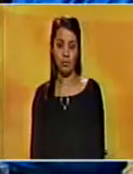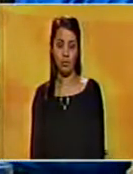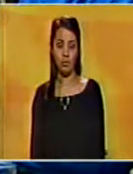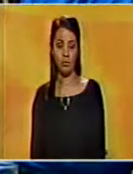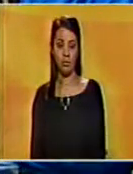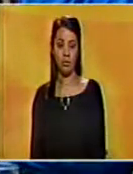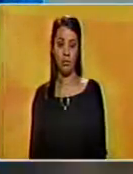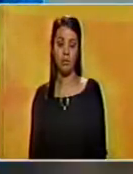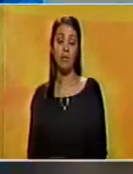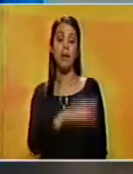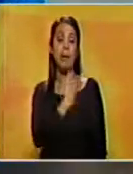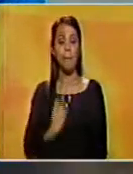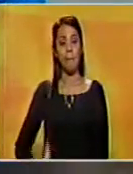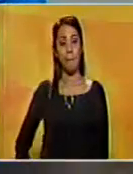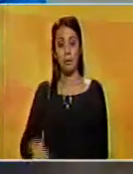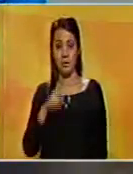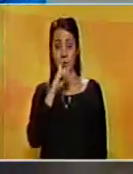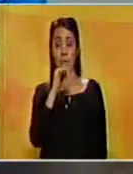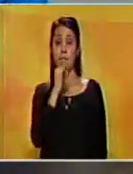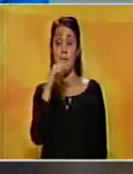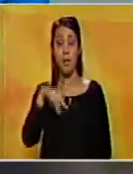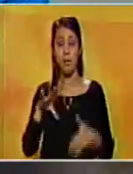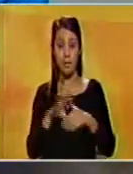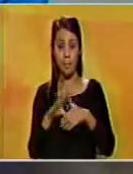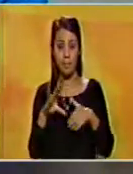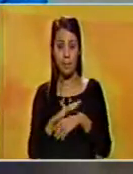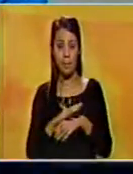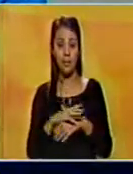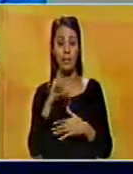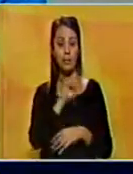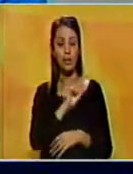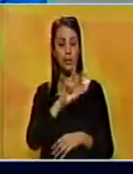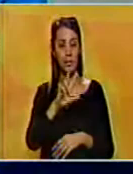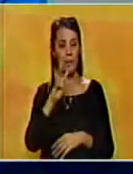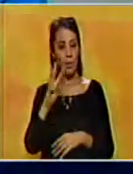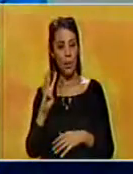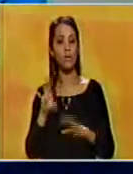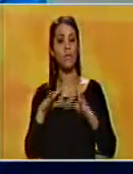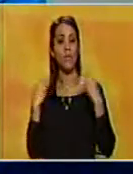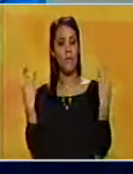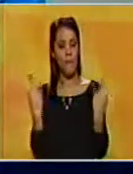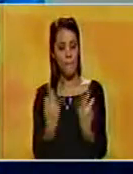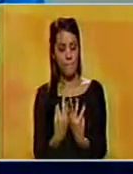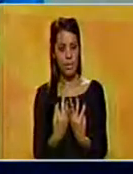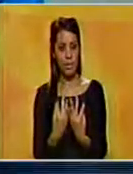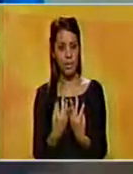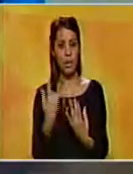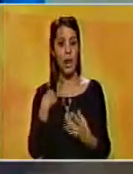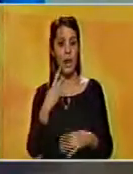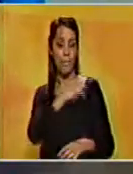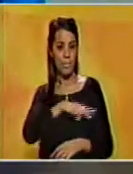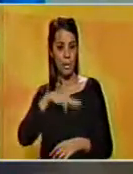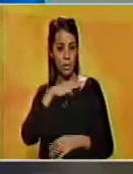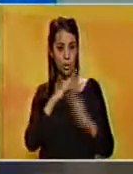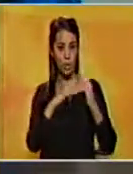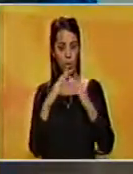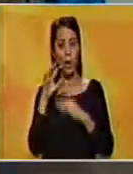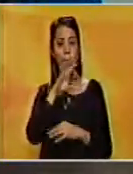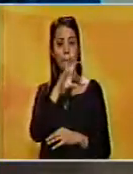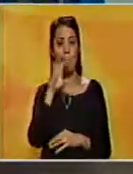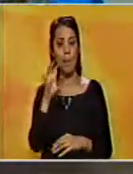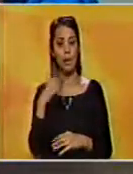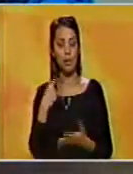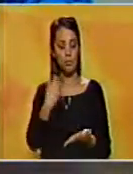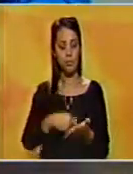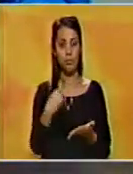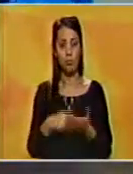El jefe de Estado informó que a partir de este martes, 634.203 familias incorporadas a la Gran Misión Hogares de la Patria comenzaron a